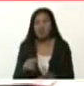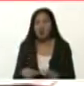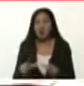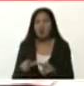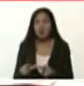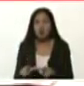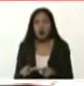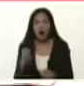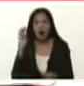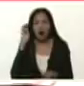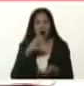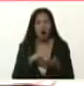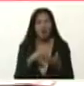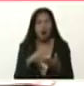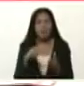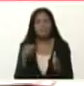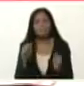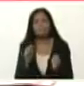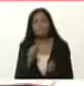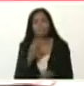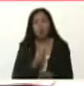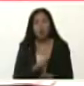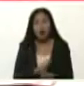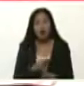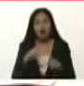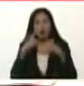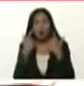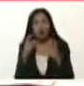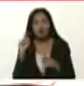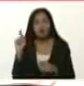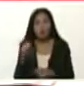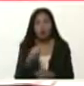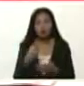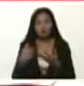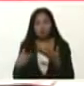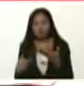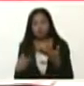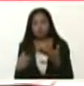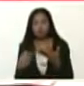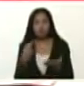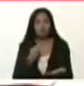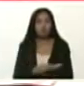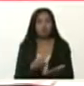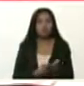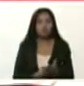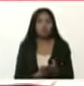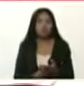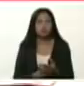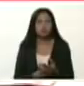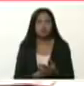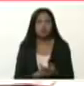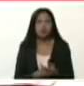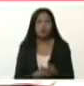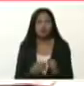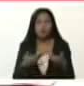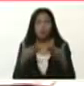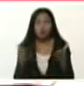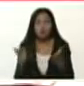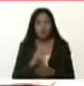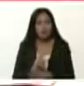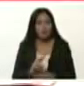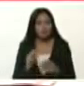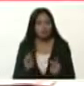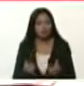Aragua, Monagas, La Guaira, Guárico, con recursos líquidos disponibles de